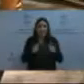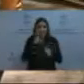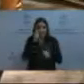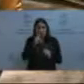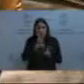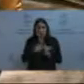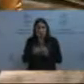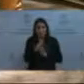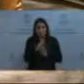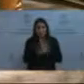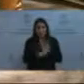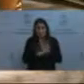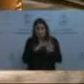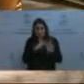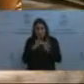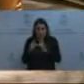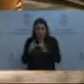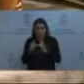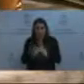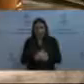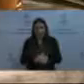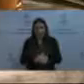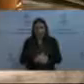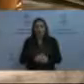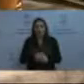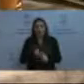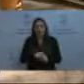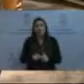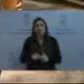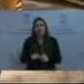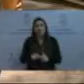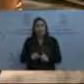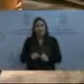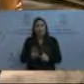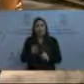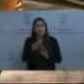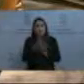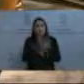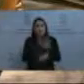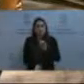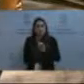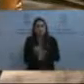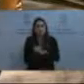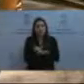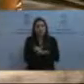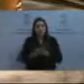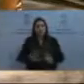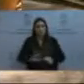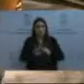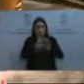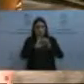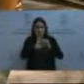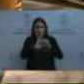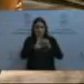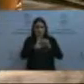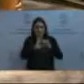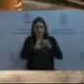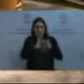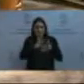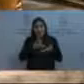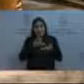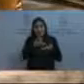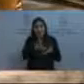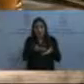programa LEADER. Se han articulado también medidas vinculadas a las ayudas